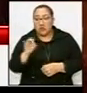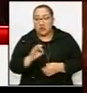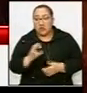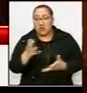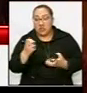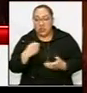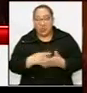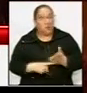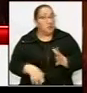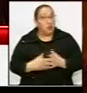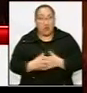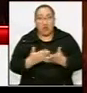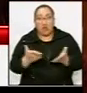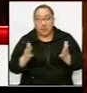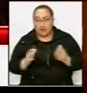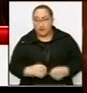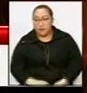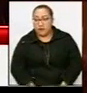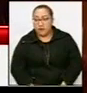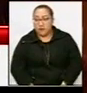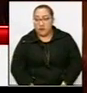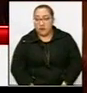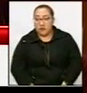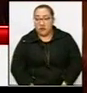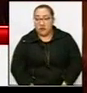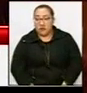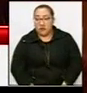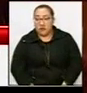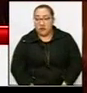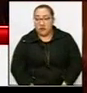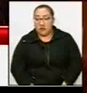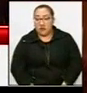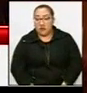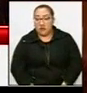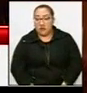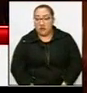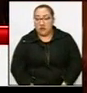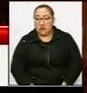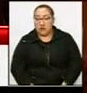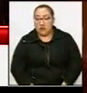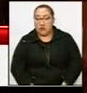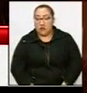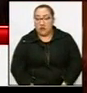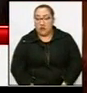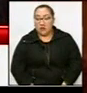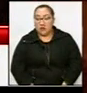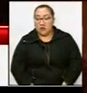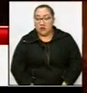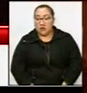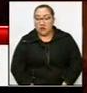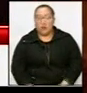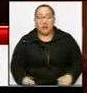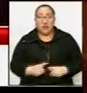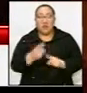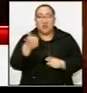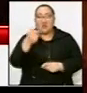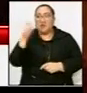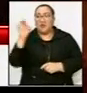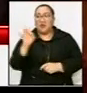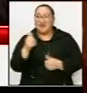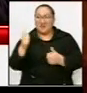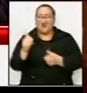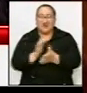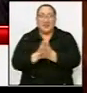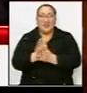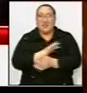quisiéramos que así se hubieran tener estas cifras en todo el departamento, pero claro, contrasta con la ejecución de los 0% que acaba de